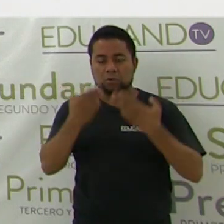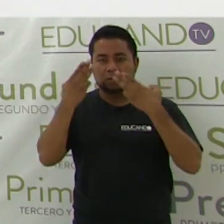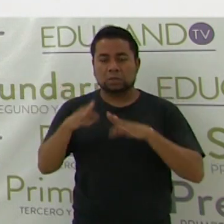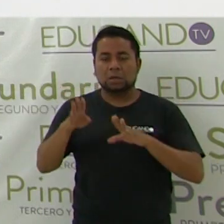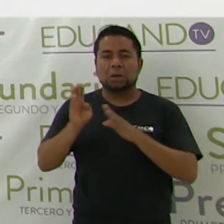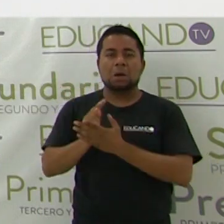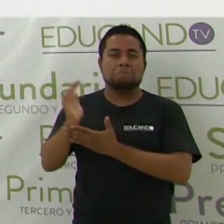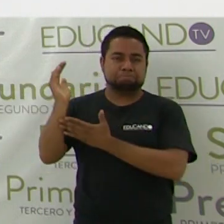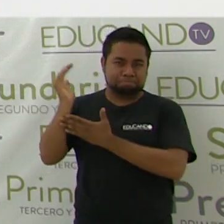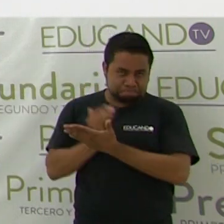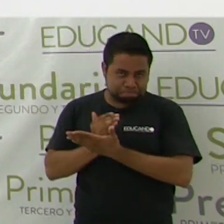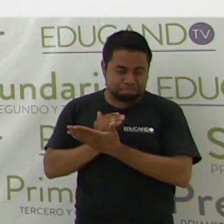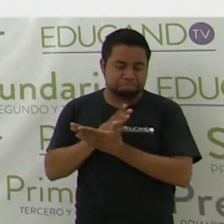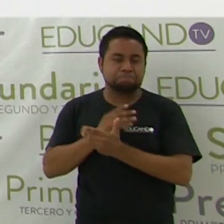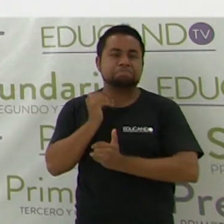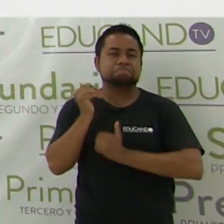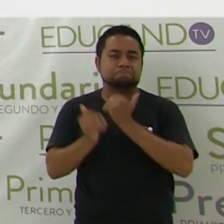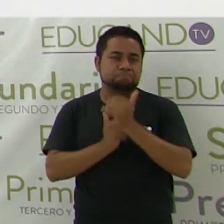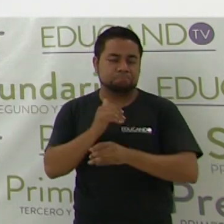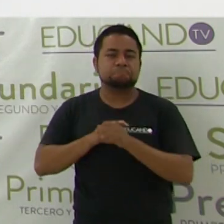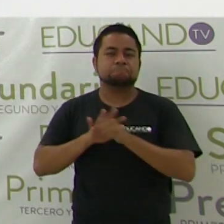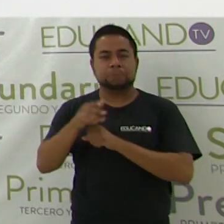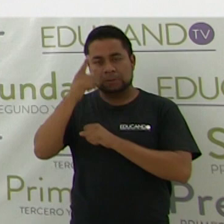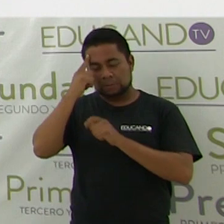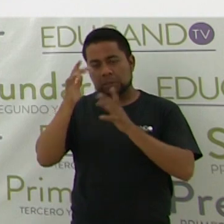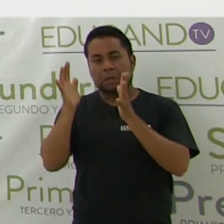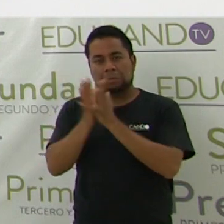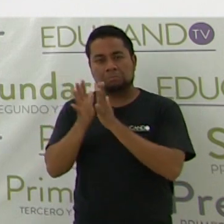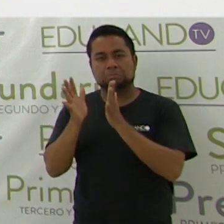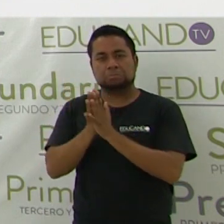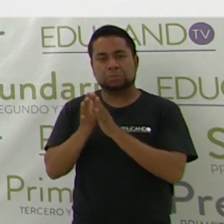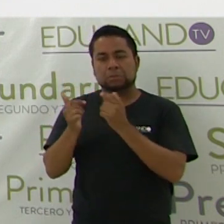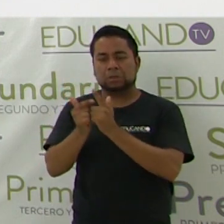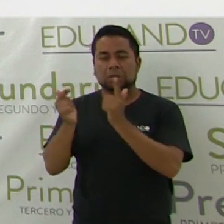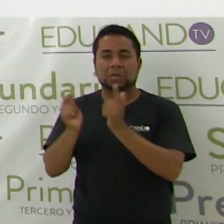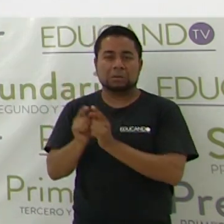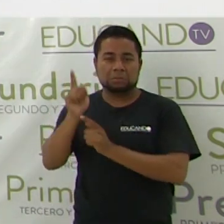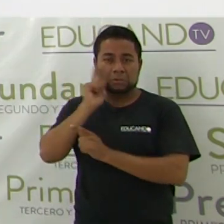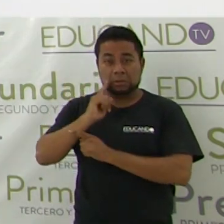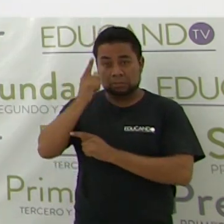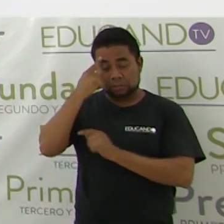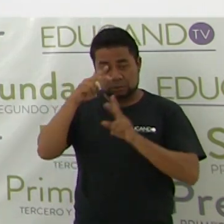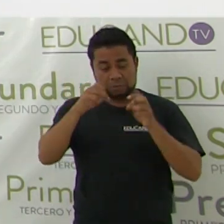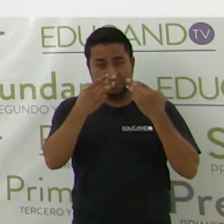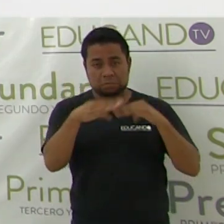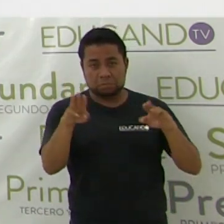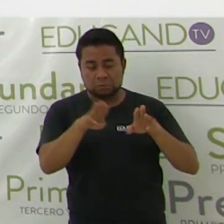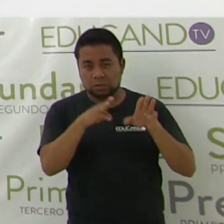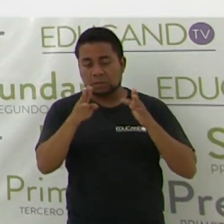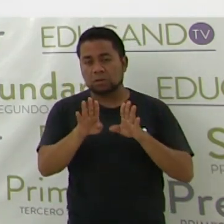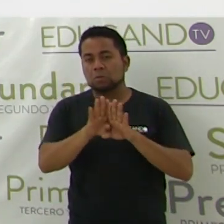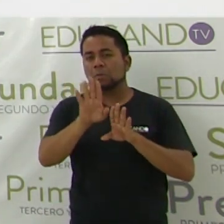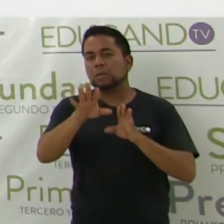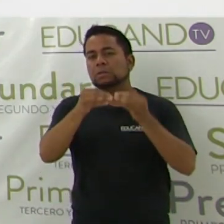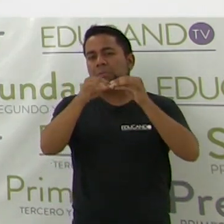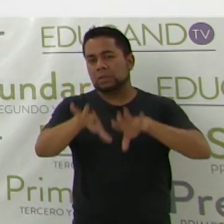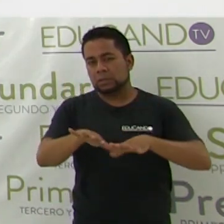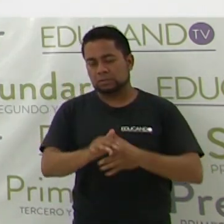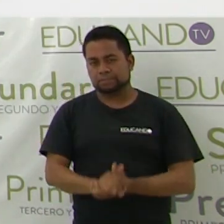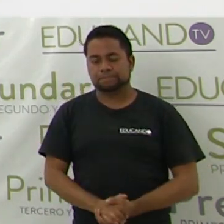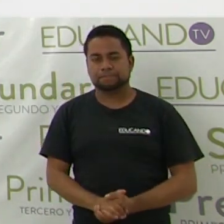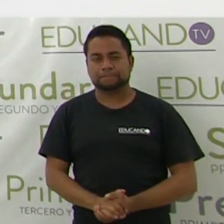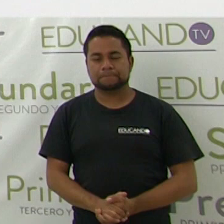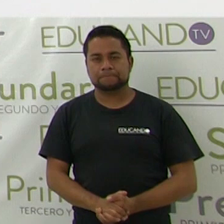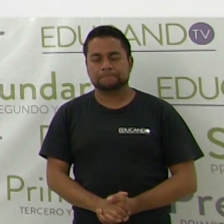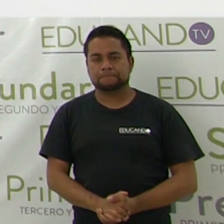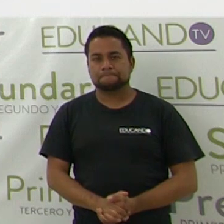minimizado sistemáticamente la participación de la mujer en la música. Bien, entonces,